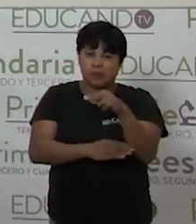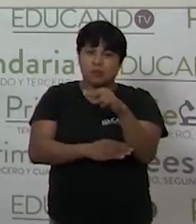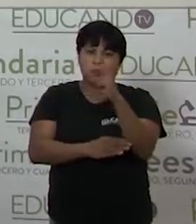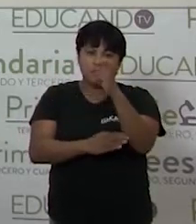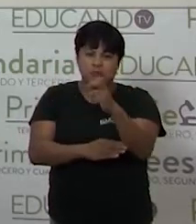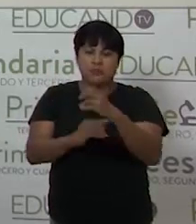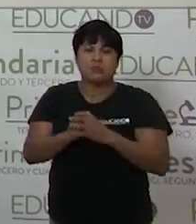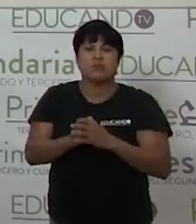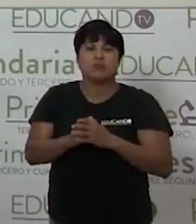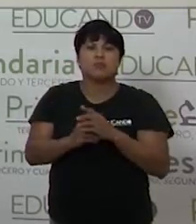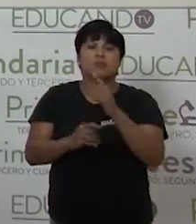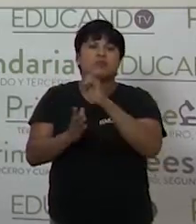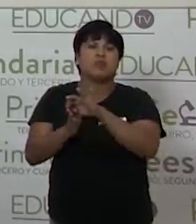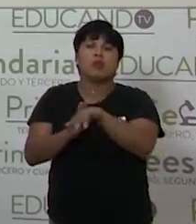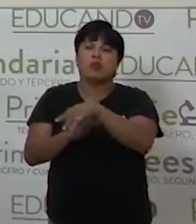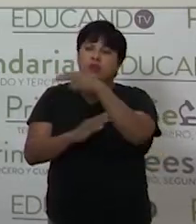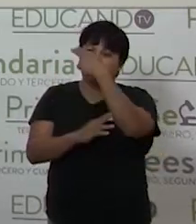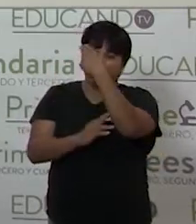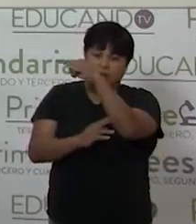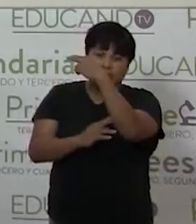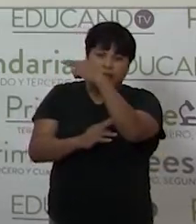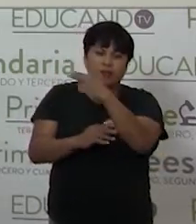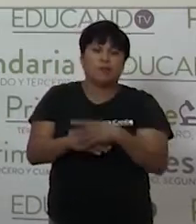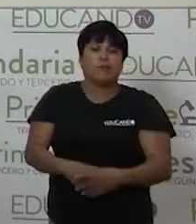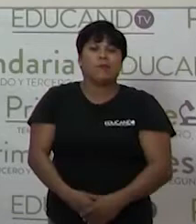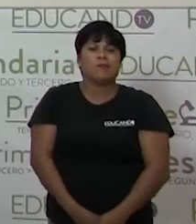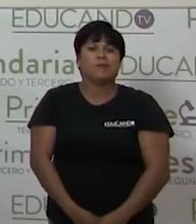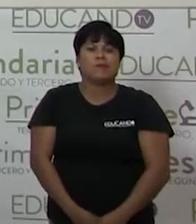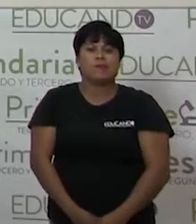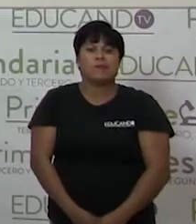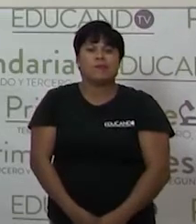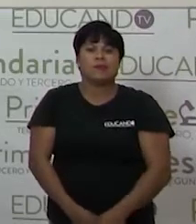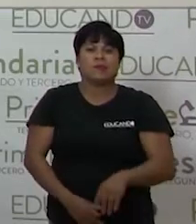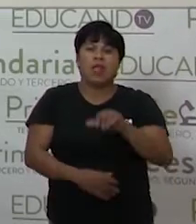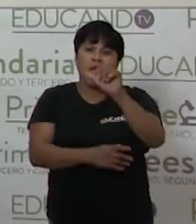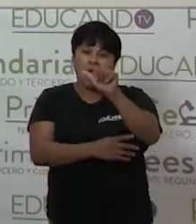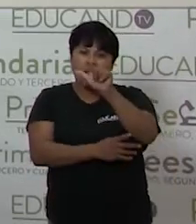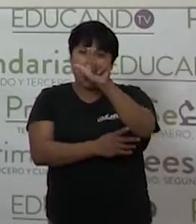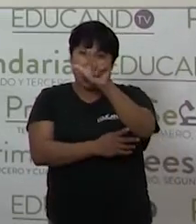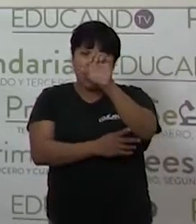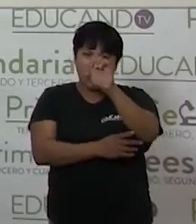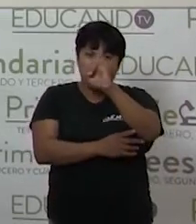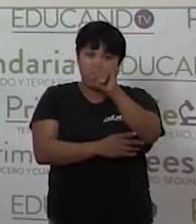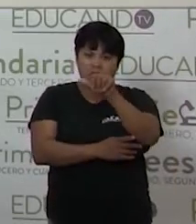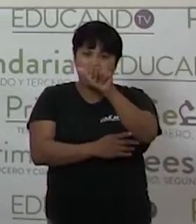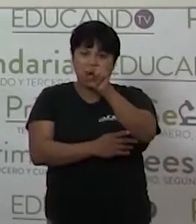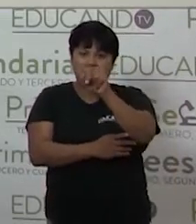alguna de ellas una se llama alejandra